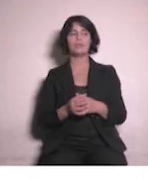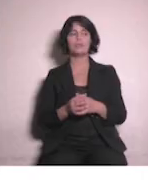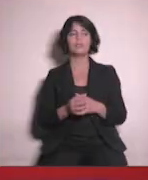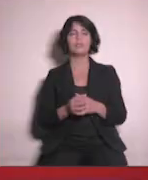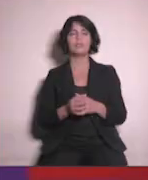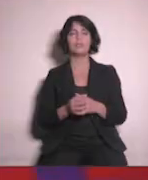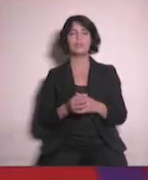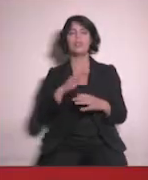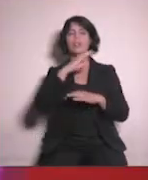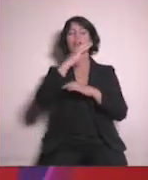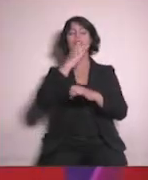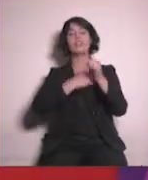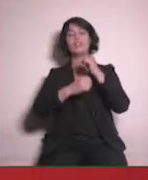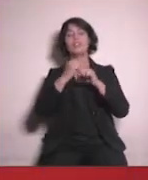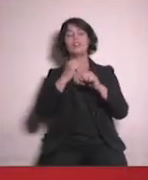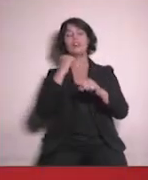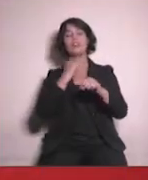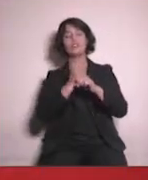En el año